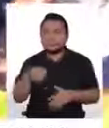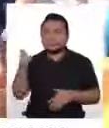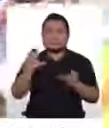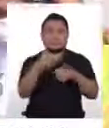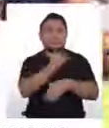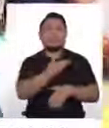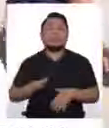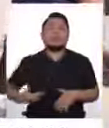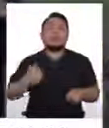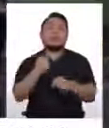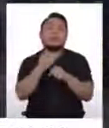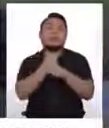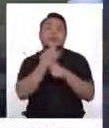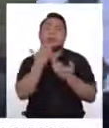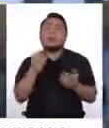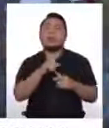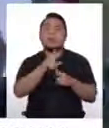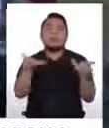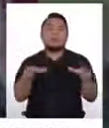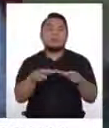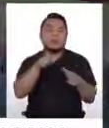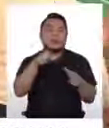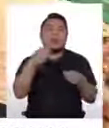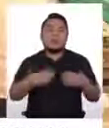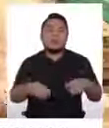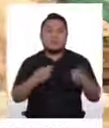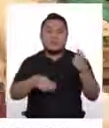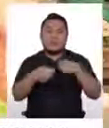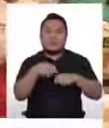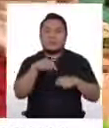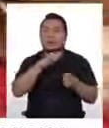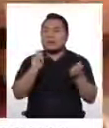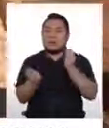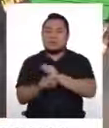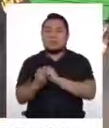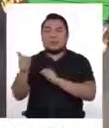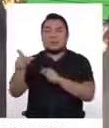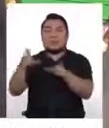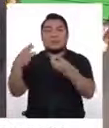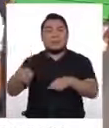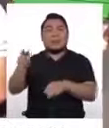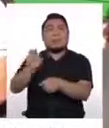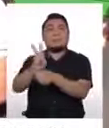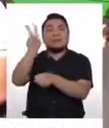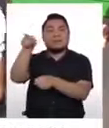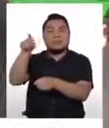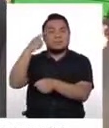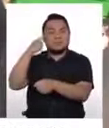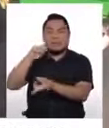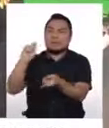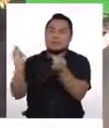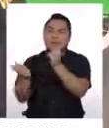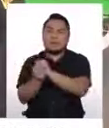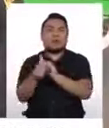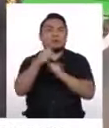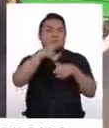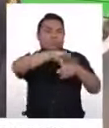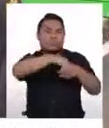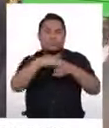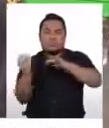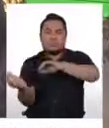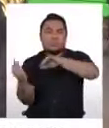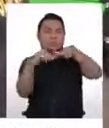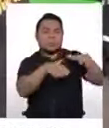Ejecutivo trabaja también en la reubicación de los mercados ambulantes, como la Paradita en La Victoria, que pasarían a operar en lugares asignados y